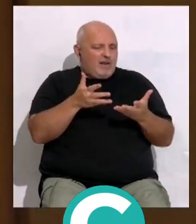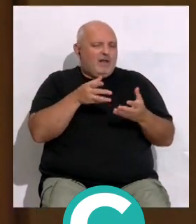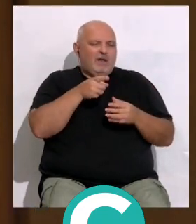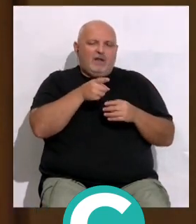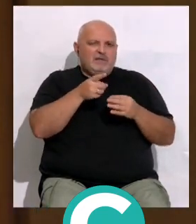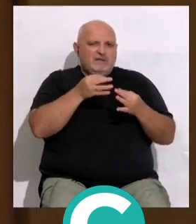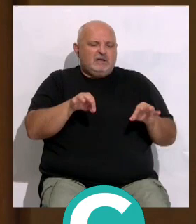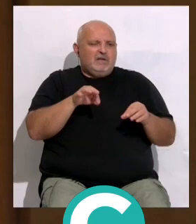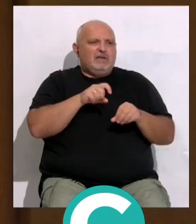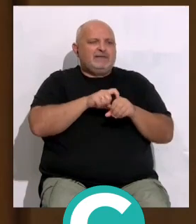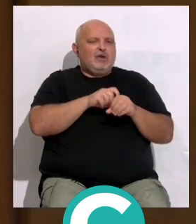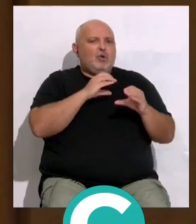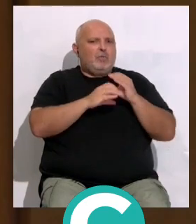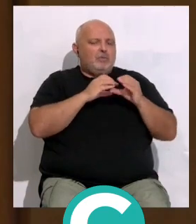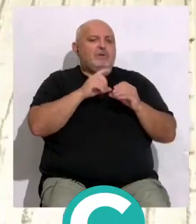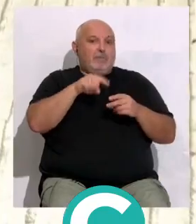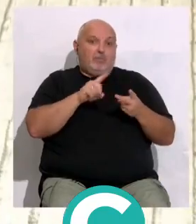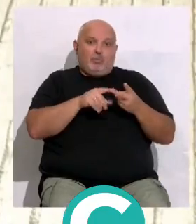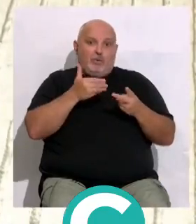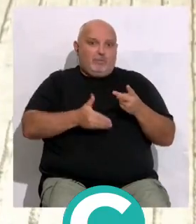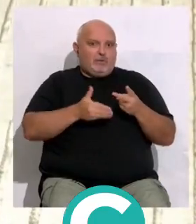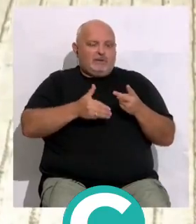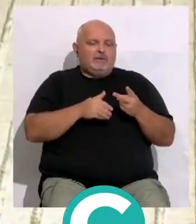muy simple: estilos de comunicación, esto es muy importante.